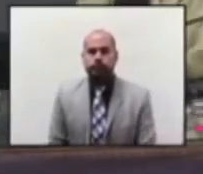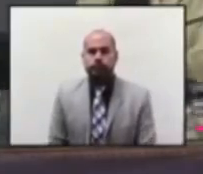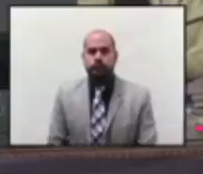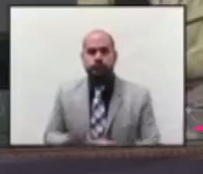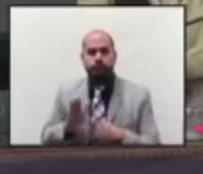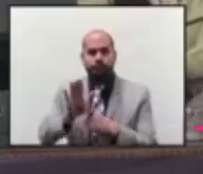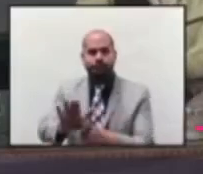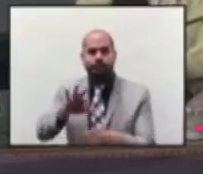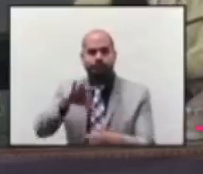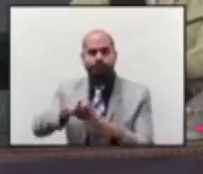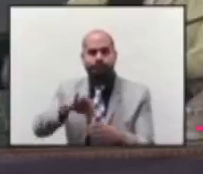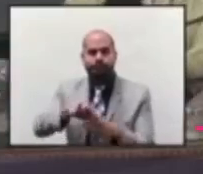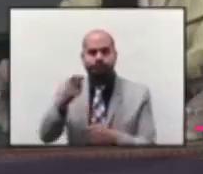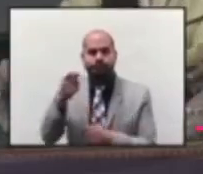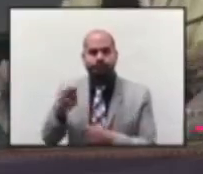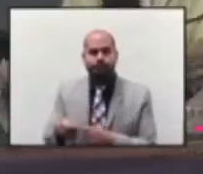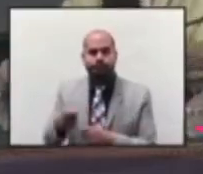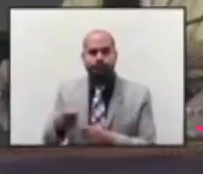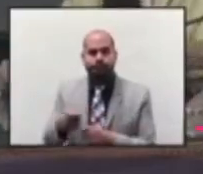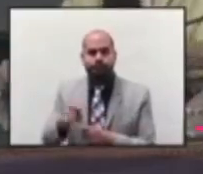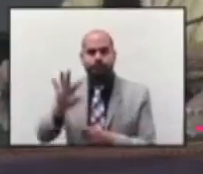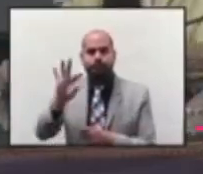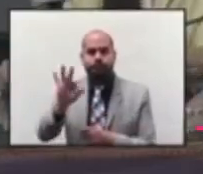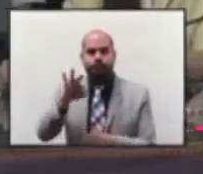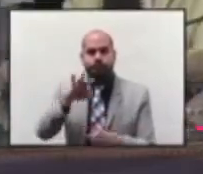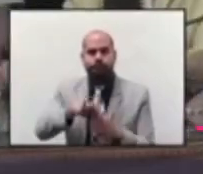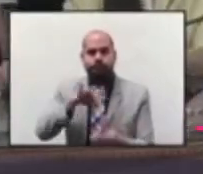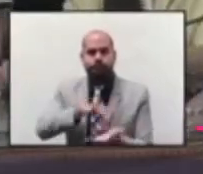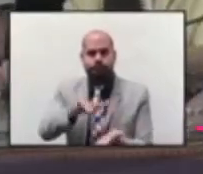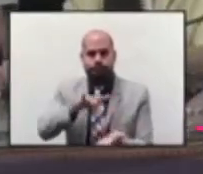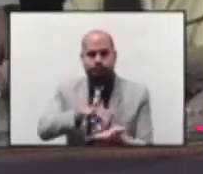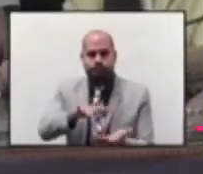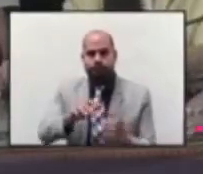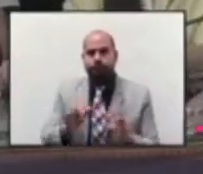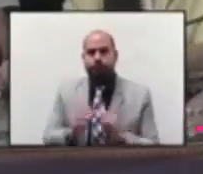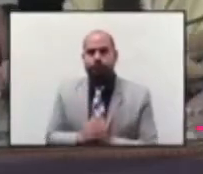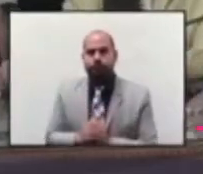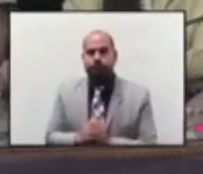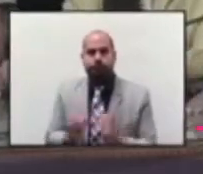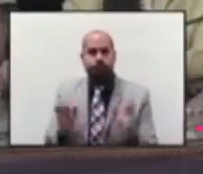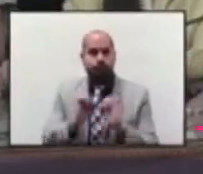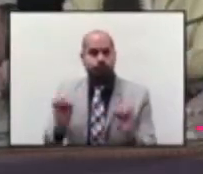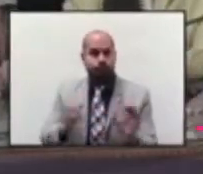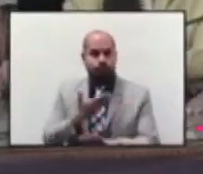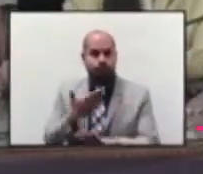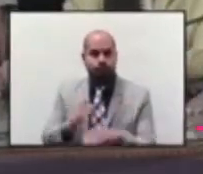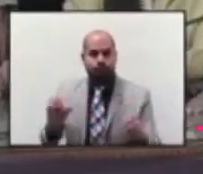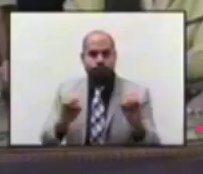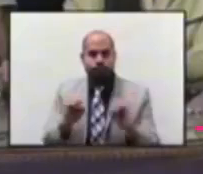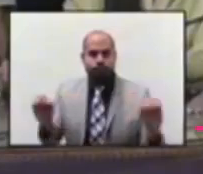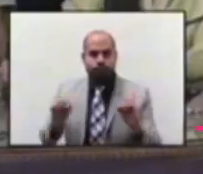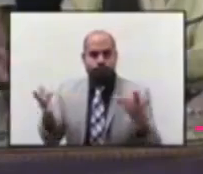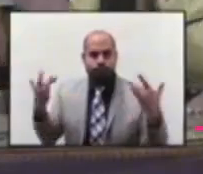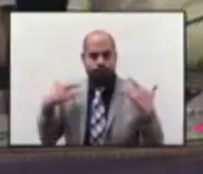El resultado de la votación son 40 votos a favor, 0 en contra, 0